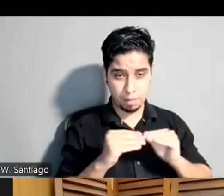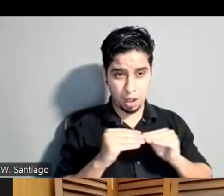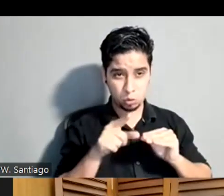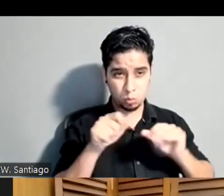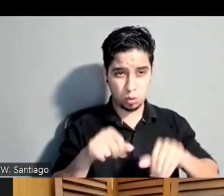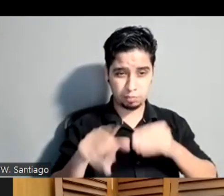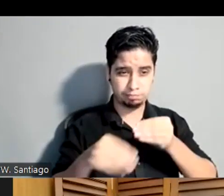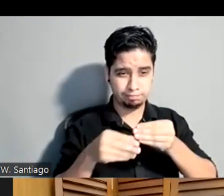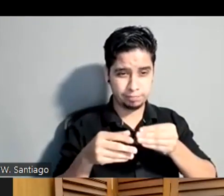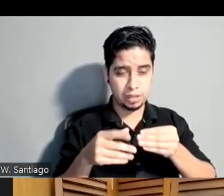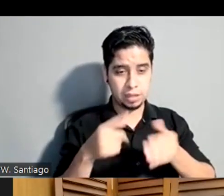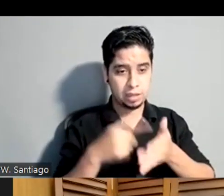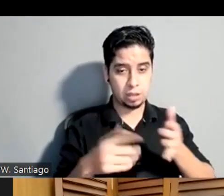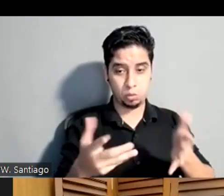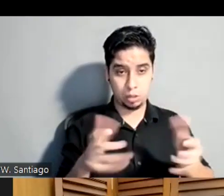bucket list?